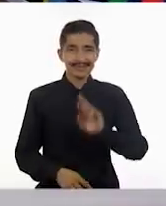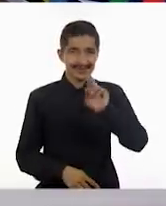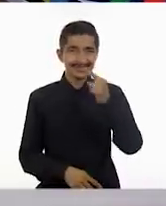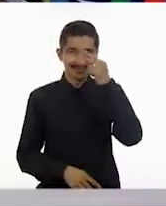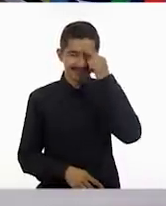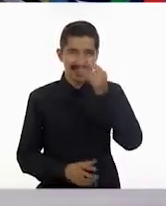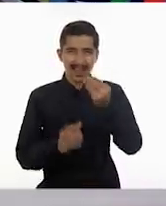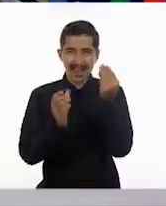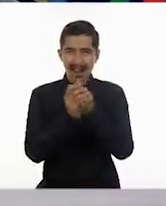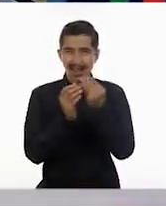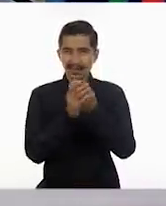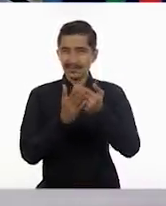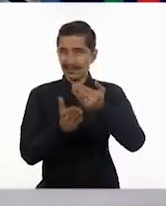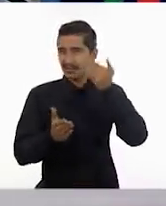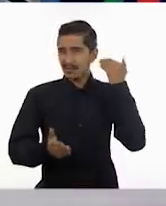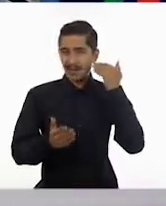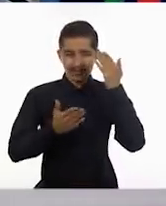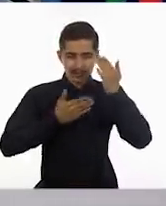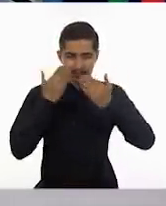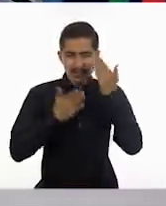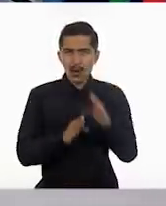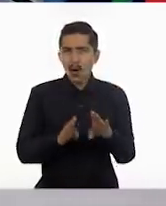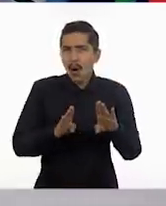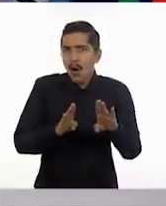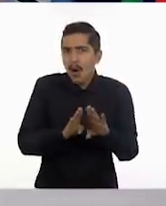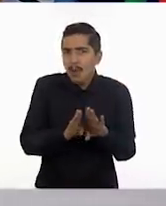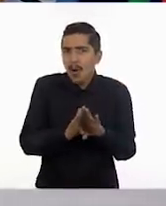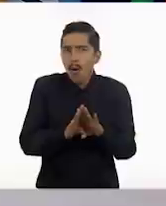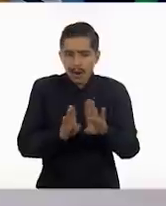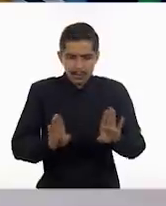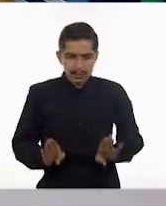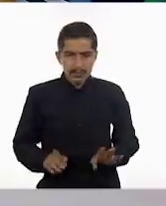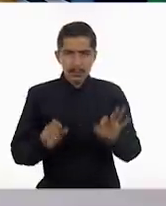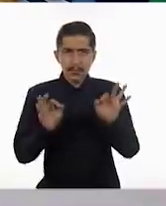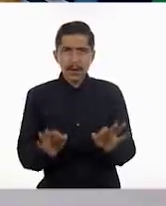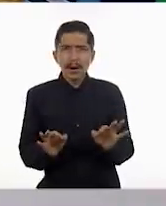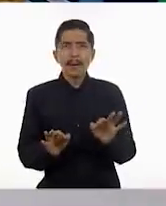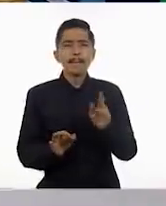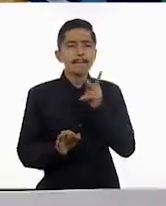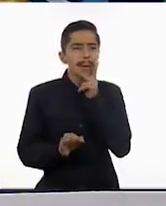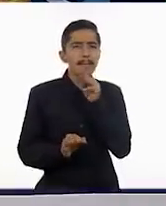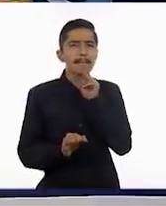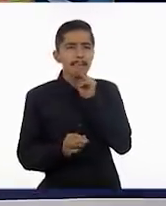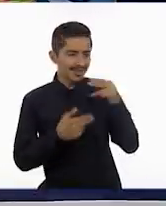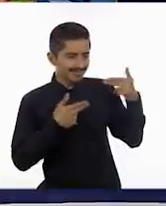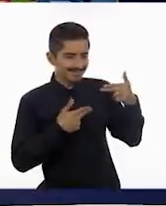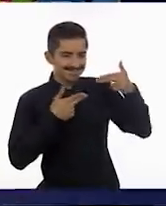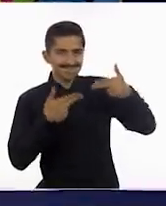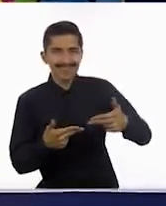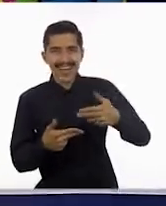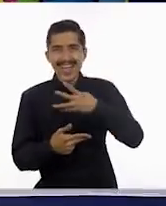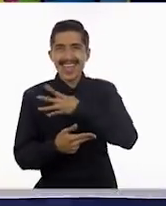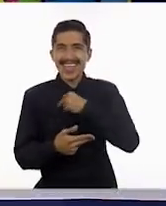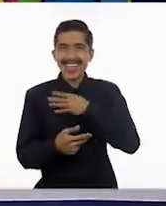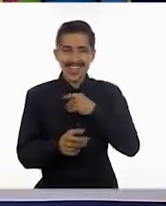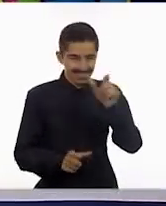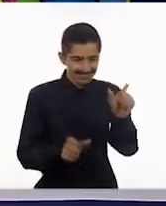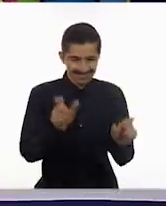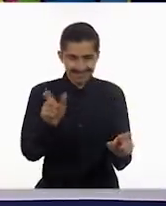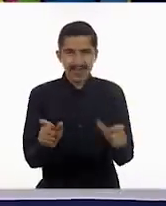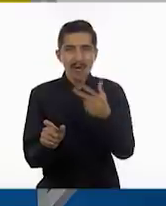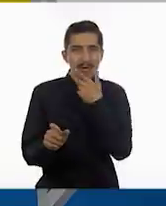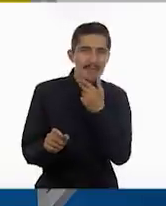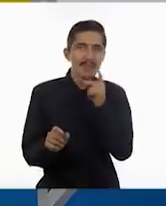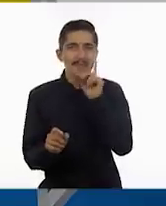Recordemos que en la clase anterior estudiamos cómo se heredan las características de los padres y las madres a los hijos y a las